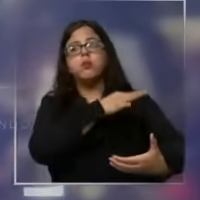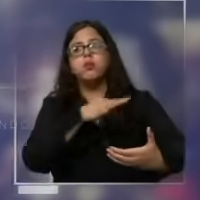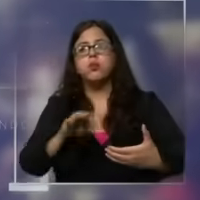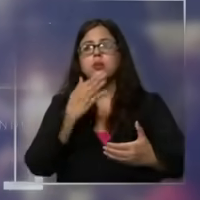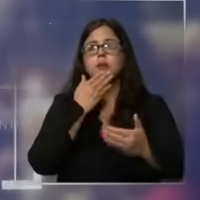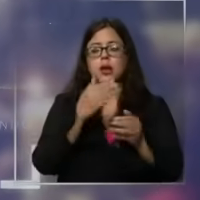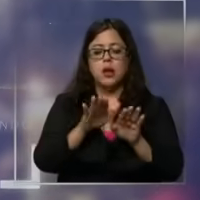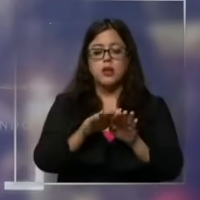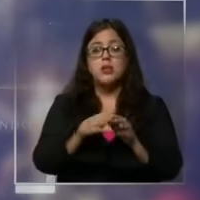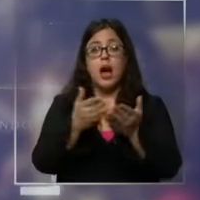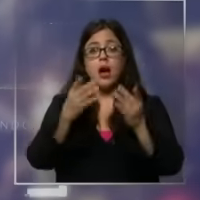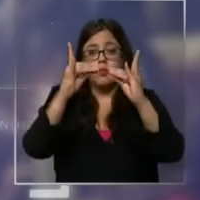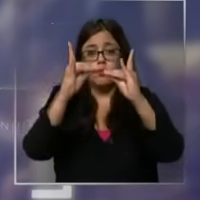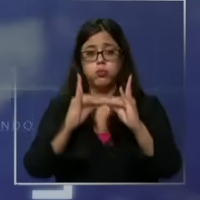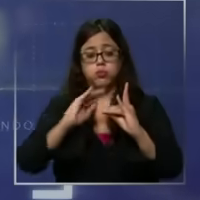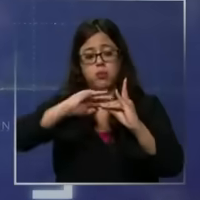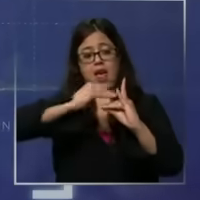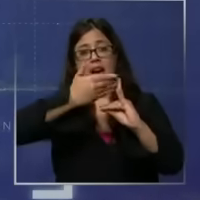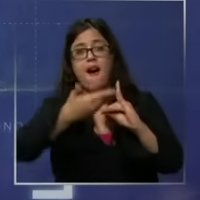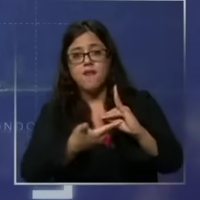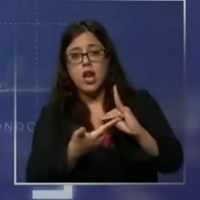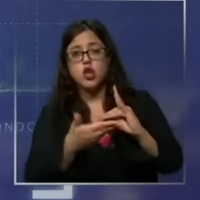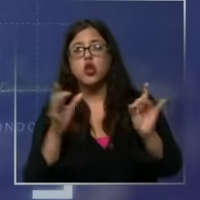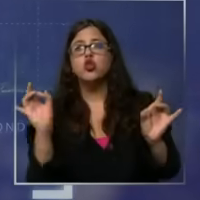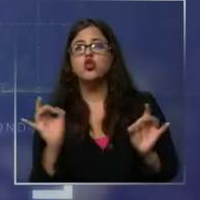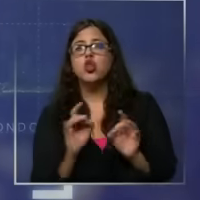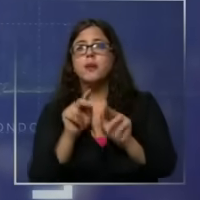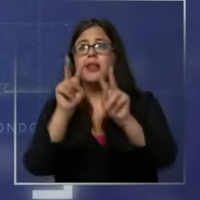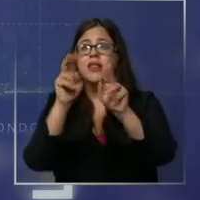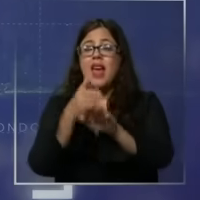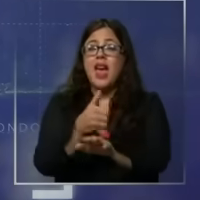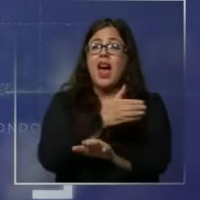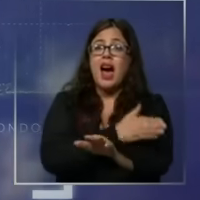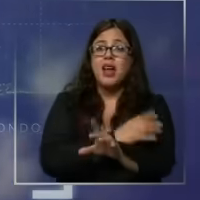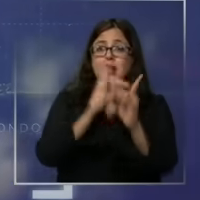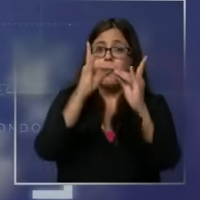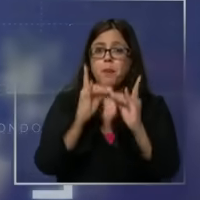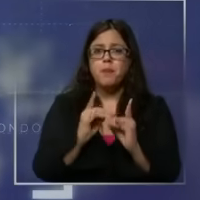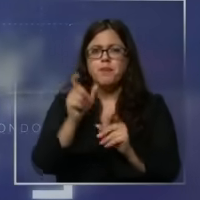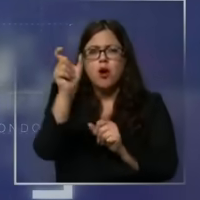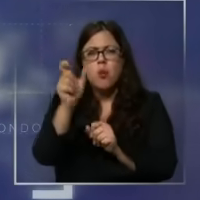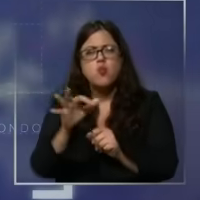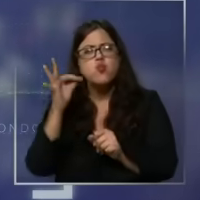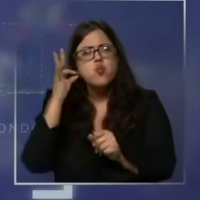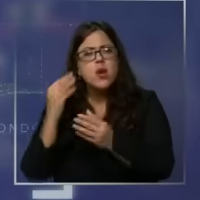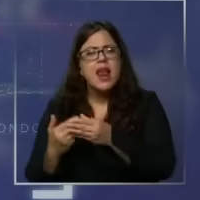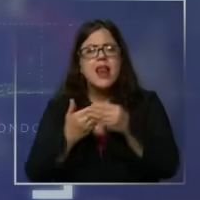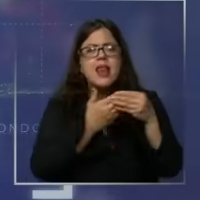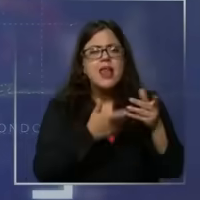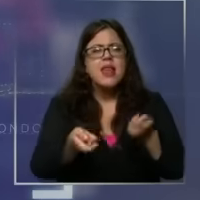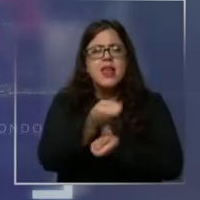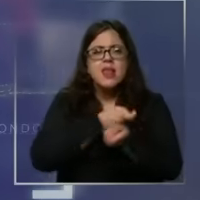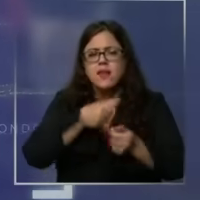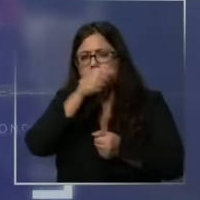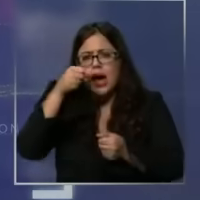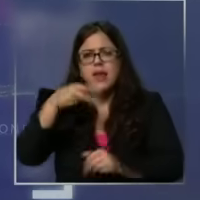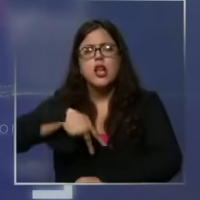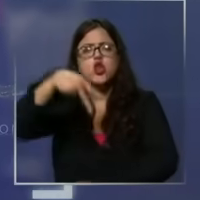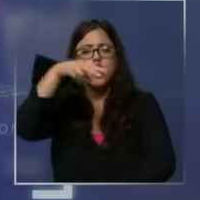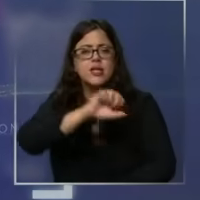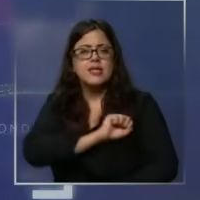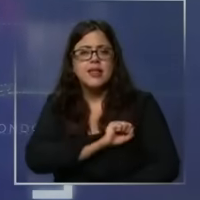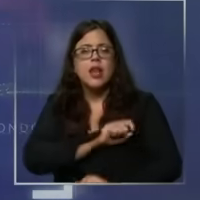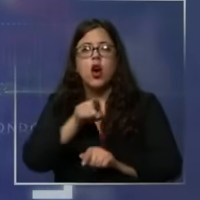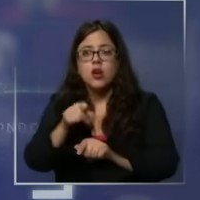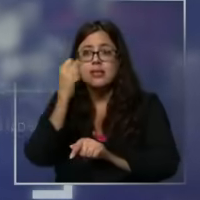que se ha ido gran parte de mi vida. Solo la previa antes de sepultar a una idolatrada líder narco de la zona norte de la capital. Eso se lo